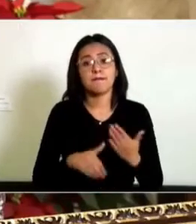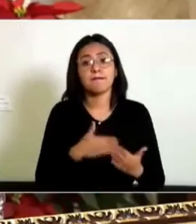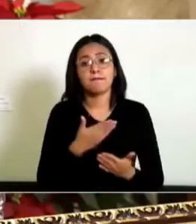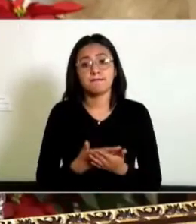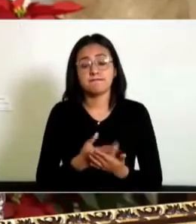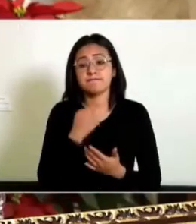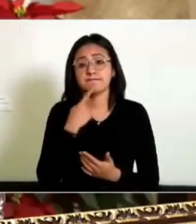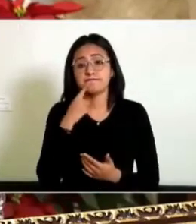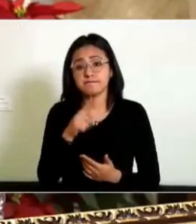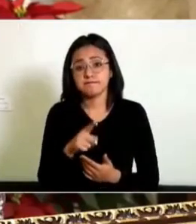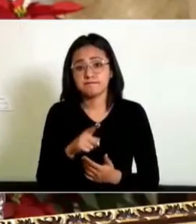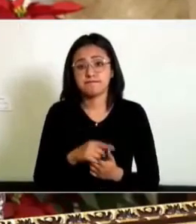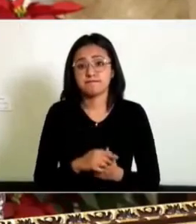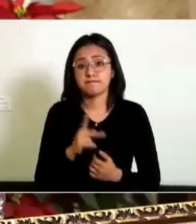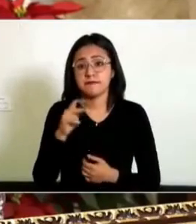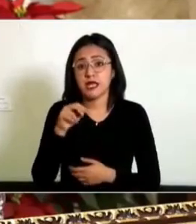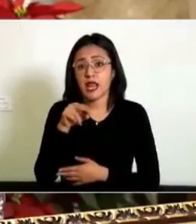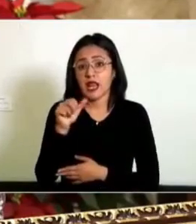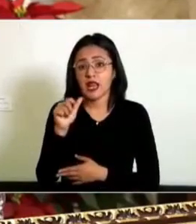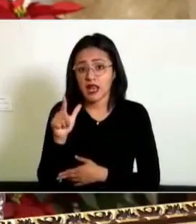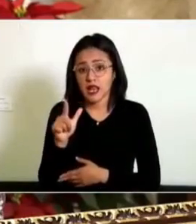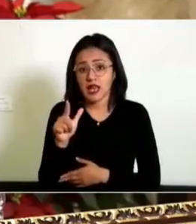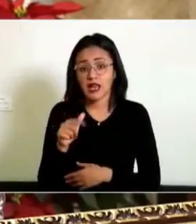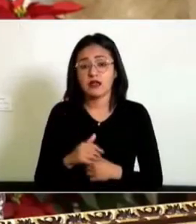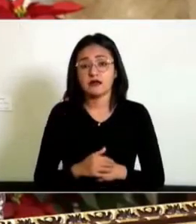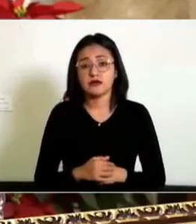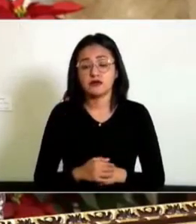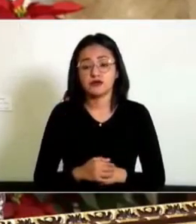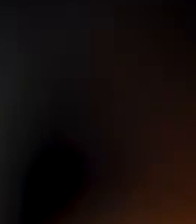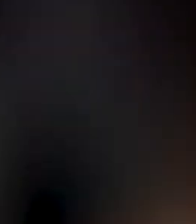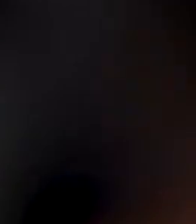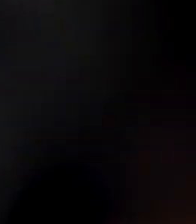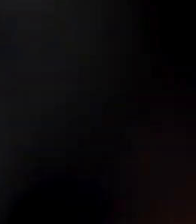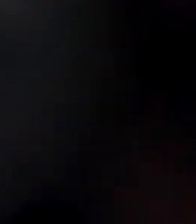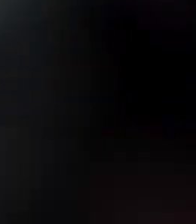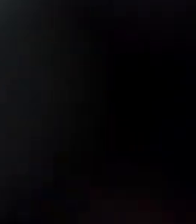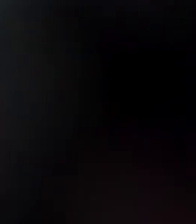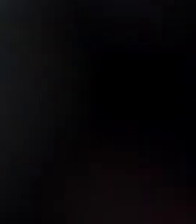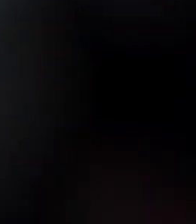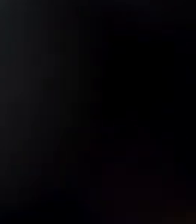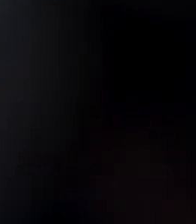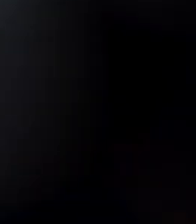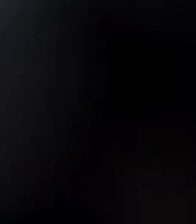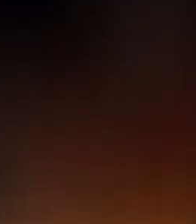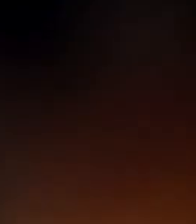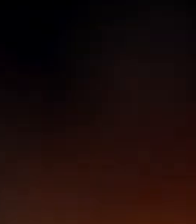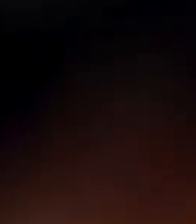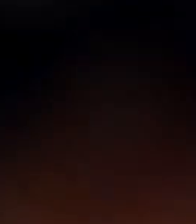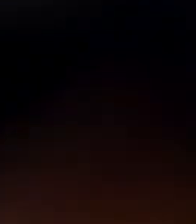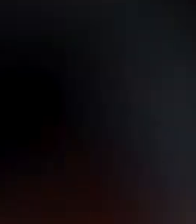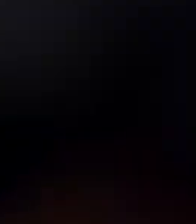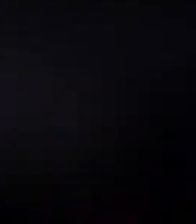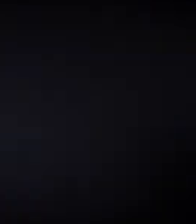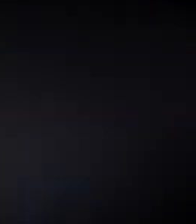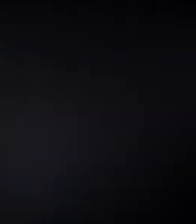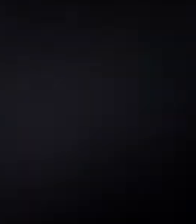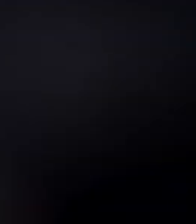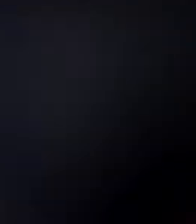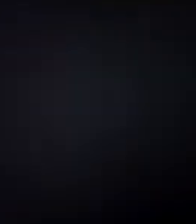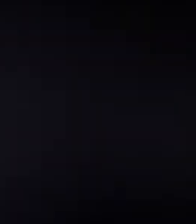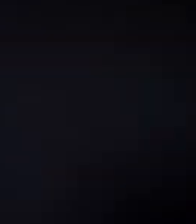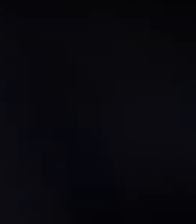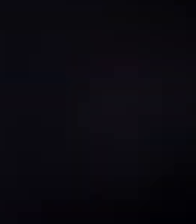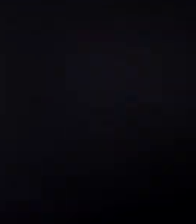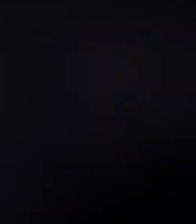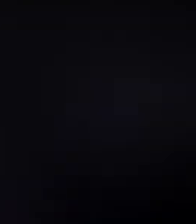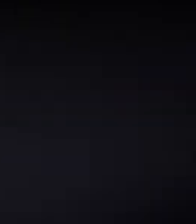presente denuncia penal de los hechos. Relató que el médico Félix Enrique Cortés recibió a María Isabel y le